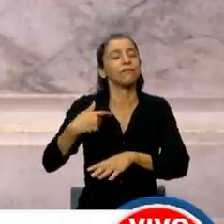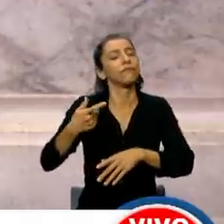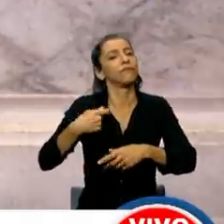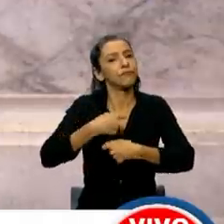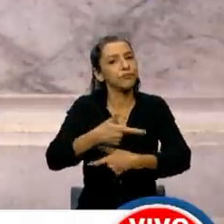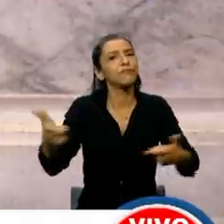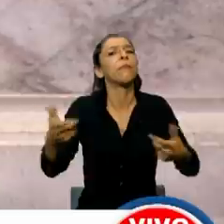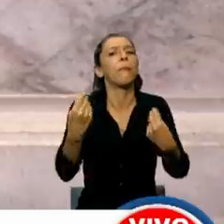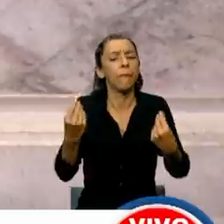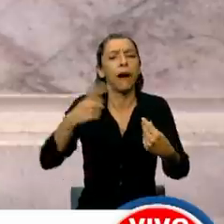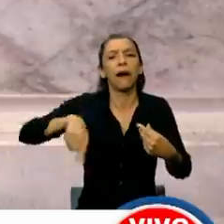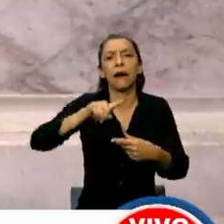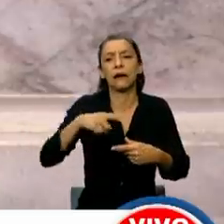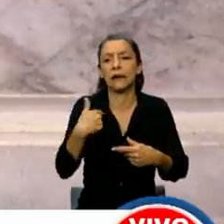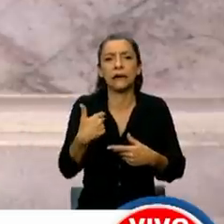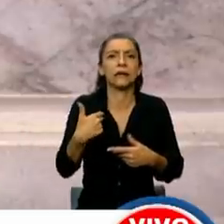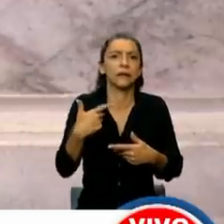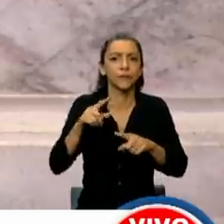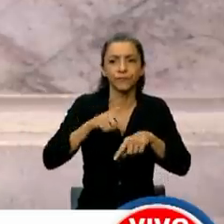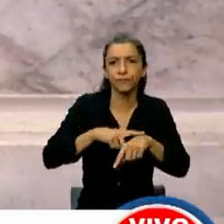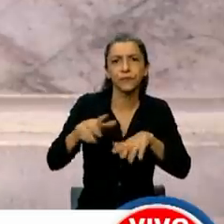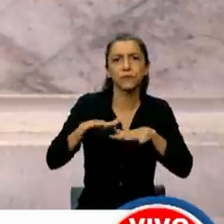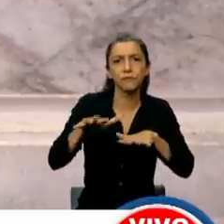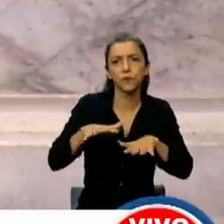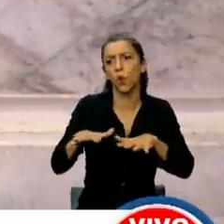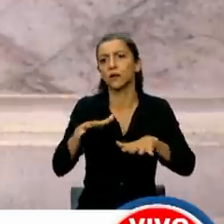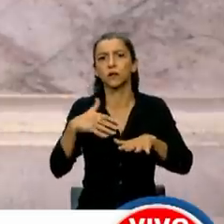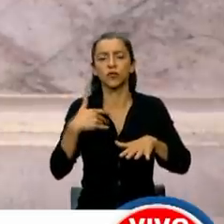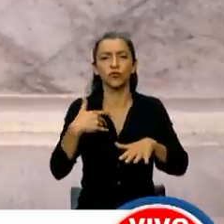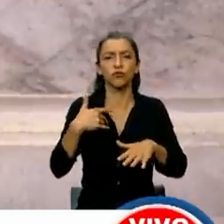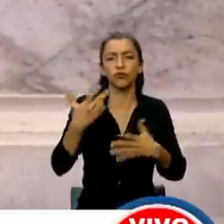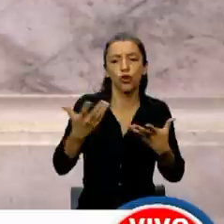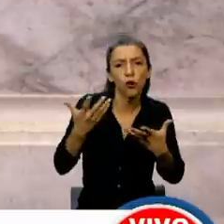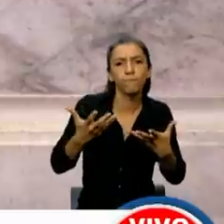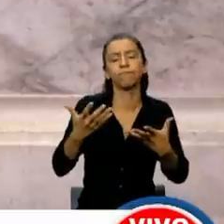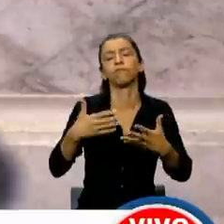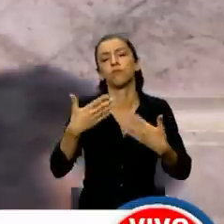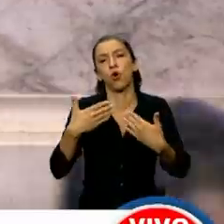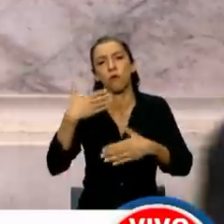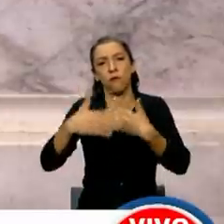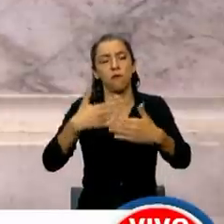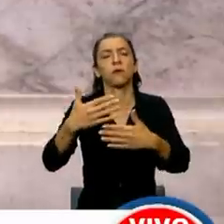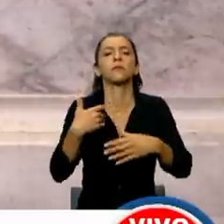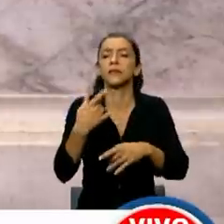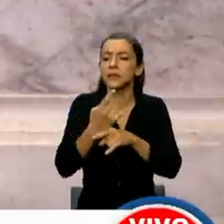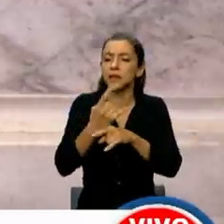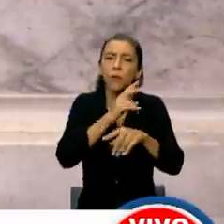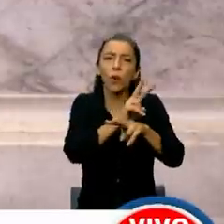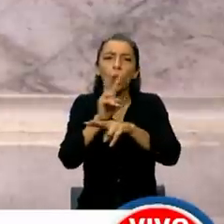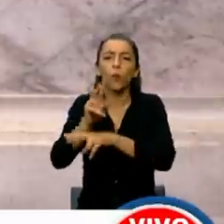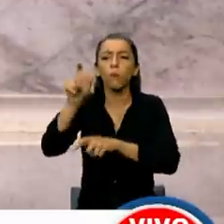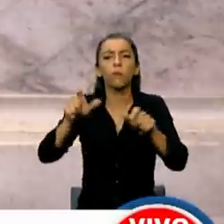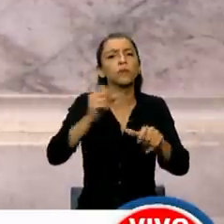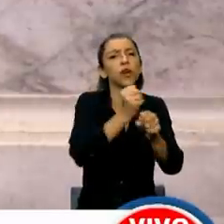complicado que elevó el piso del impuesto a las ganancias cuidando el poder adquisitivo de los trabajadores y de las